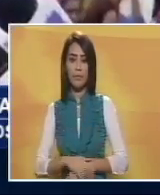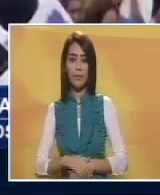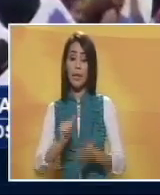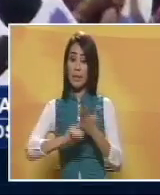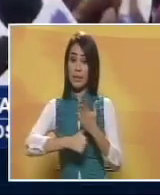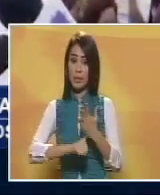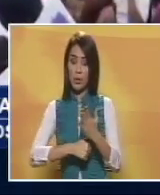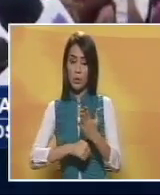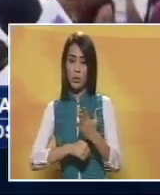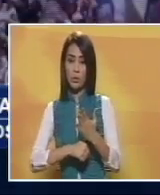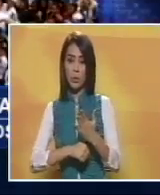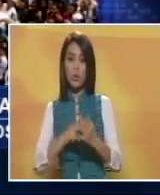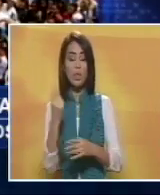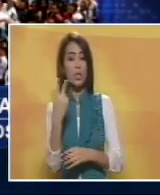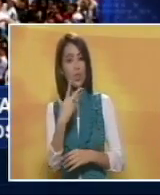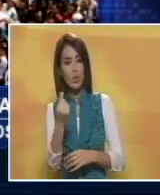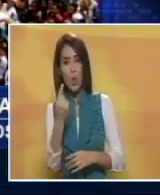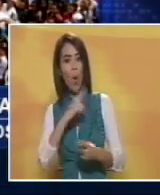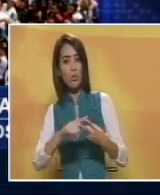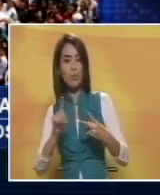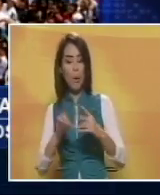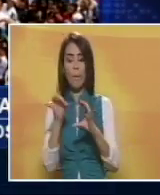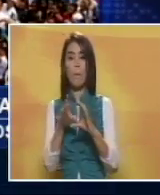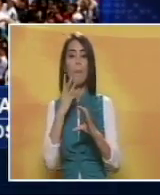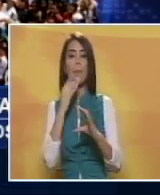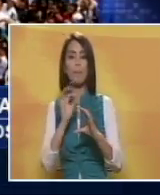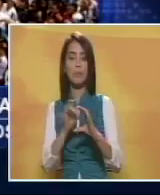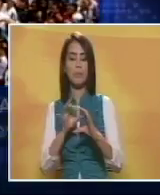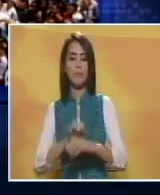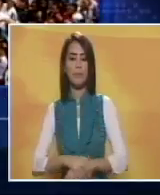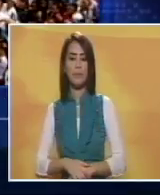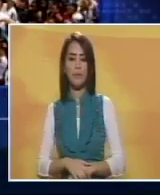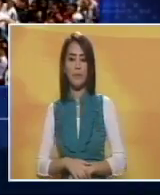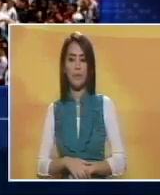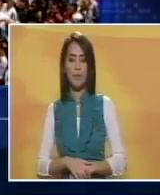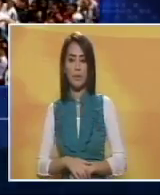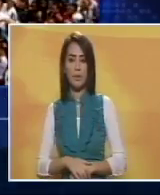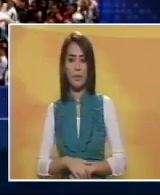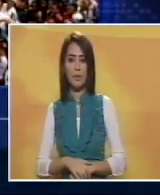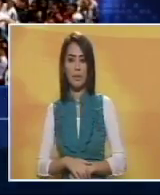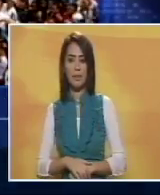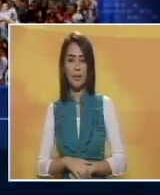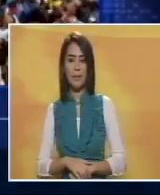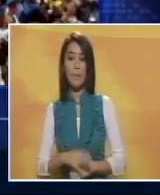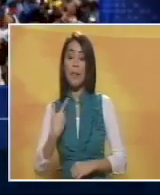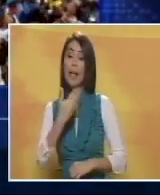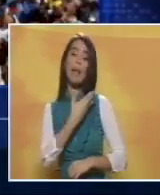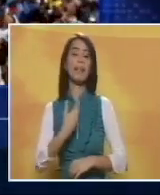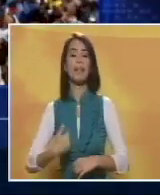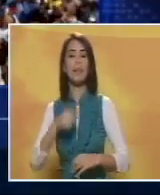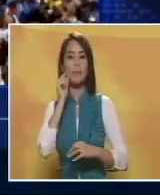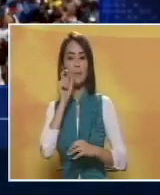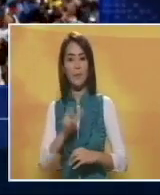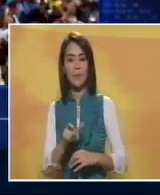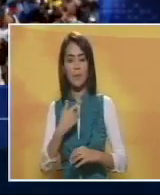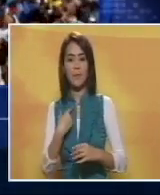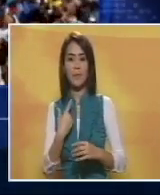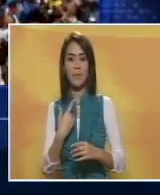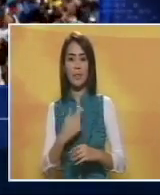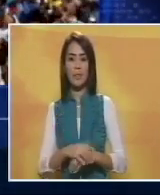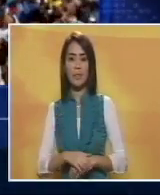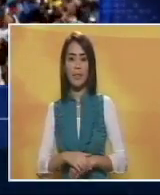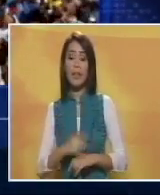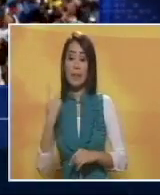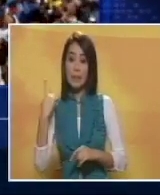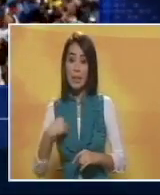cédula de identidad y no a través de un carnet. Por otra parte, el candidato presidencial aseguró que de resultar ganador en los venideros comicios,